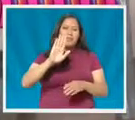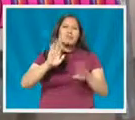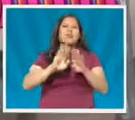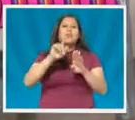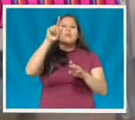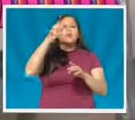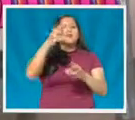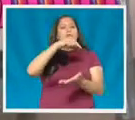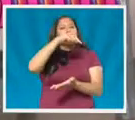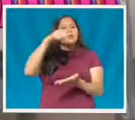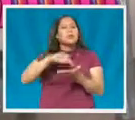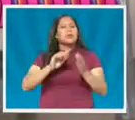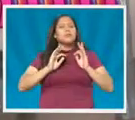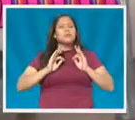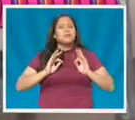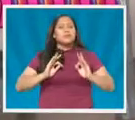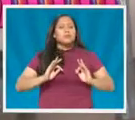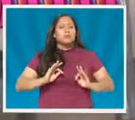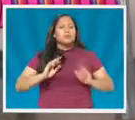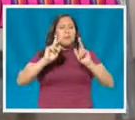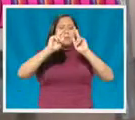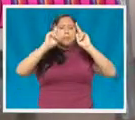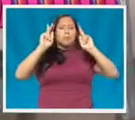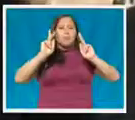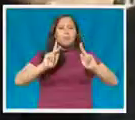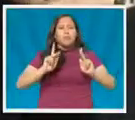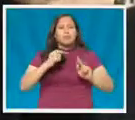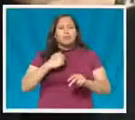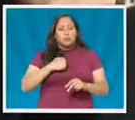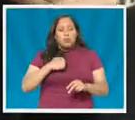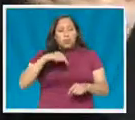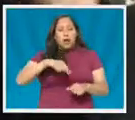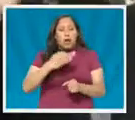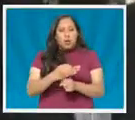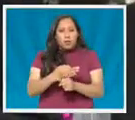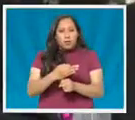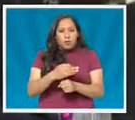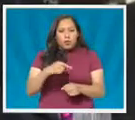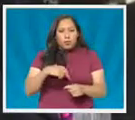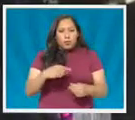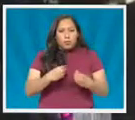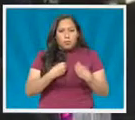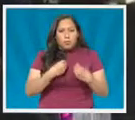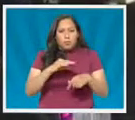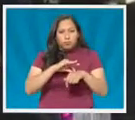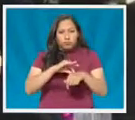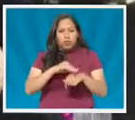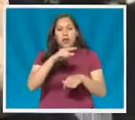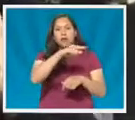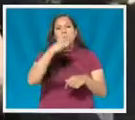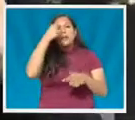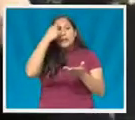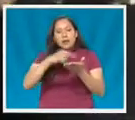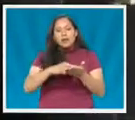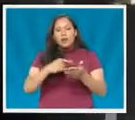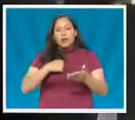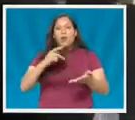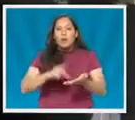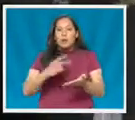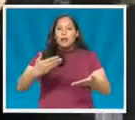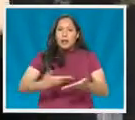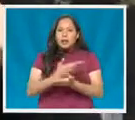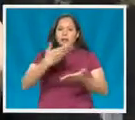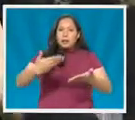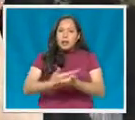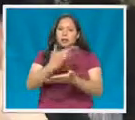de tranquilidad y paz absoluta que se tiene que lograr en vida. Ellos creen en la reencarnación, creen en la famosa